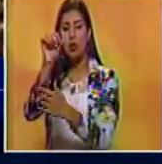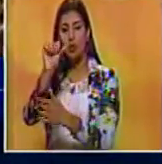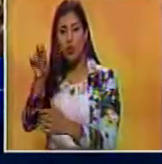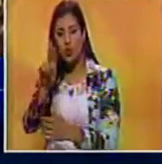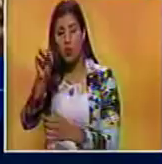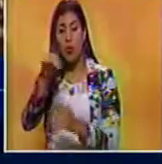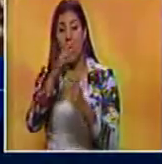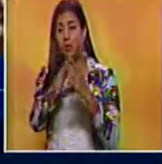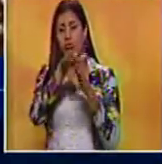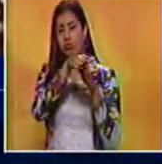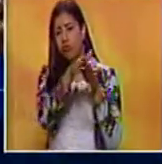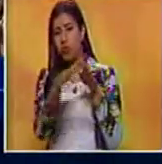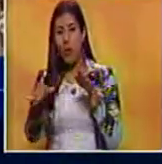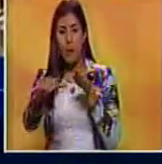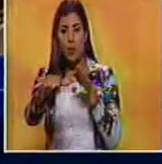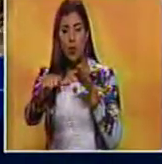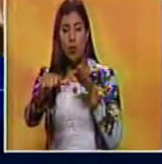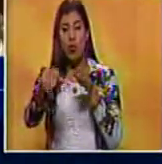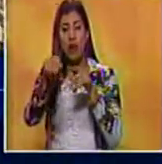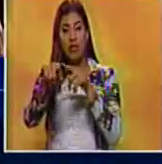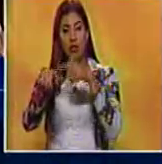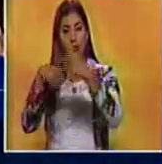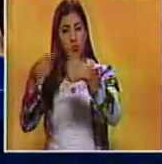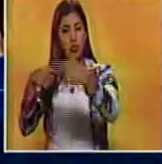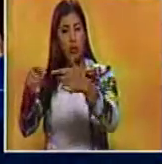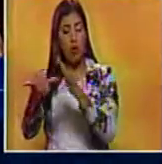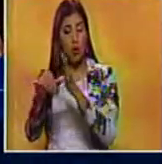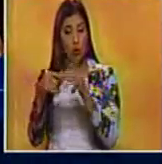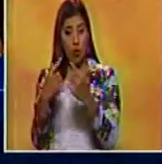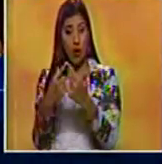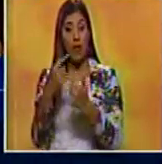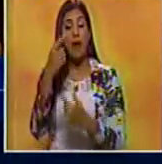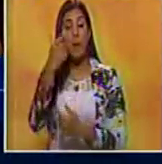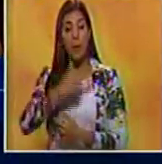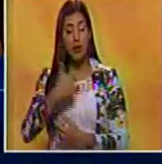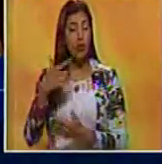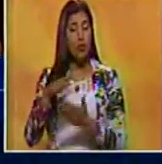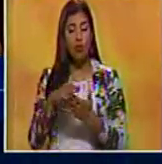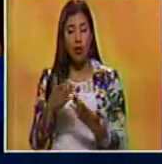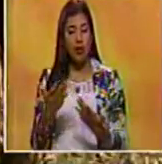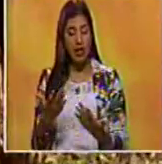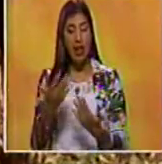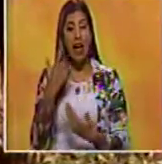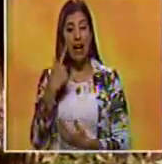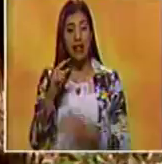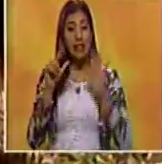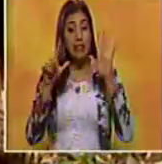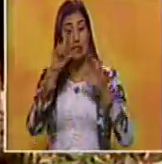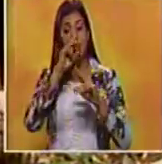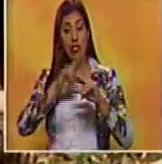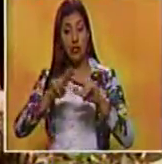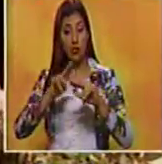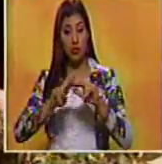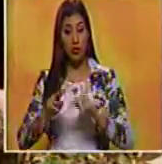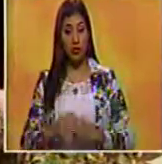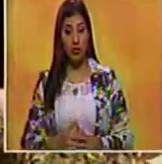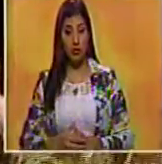se salió de la carretera y cayó por una pendiente cercana. Entre las víctimas mortales hay 7 niños.